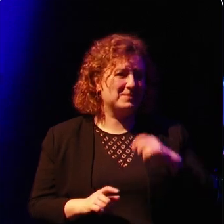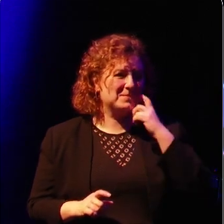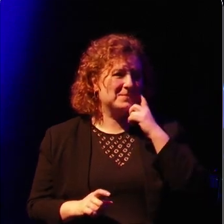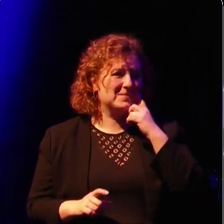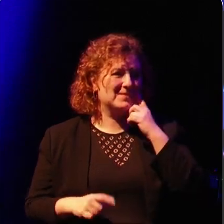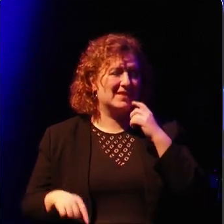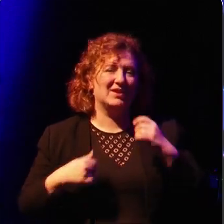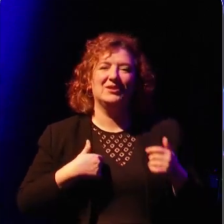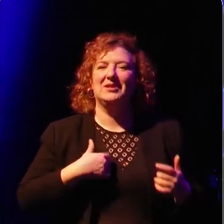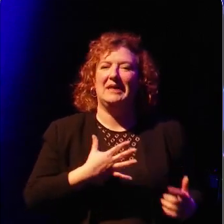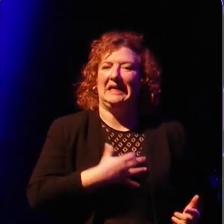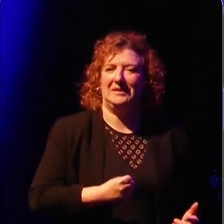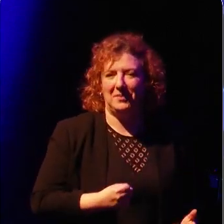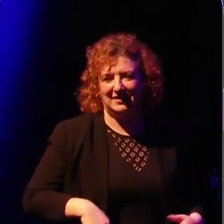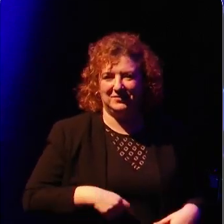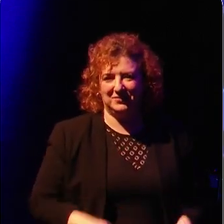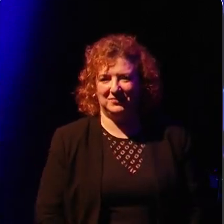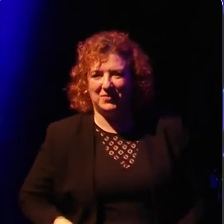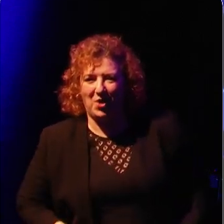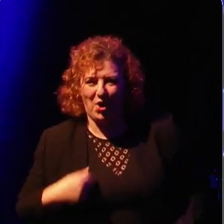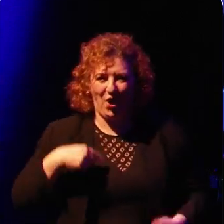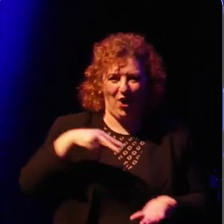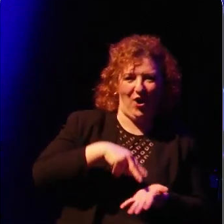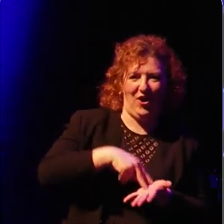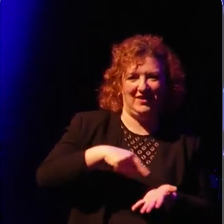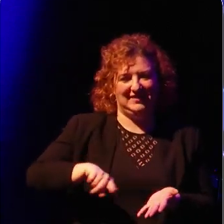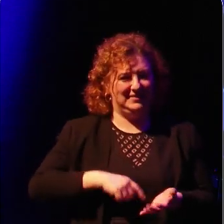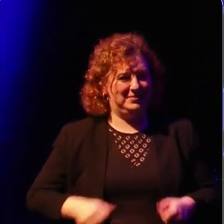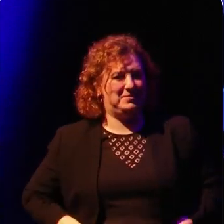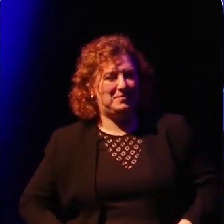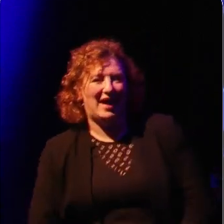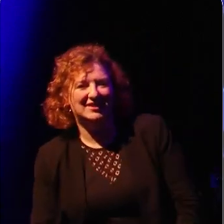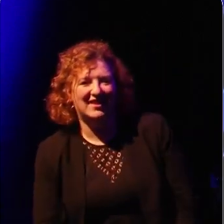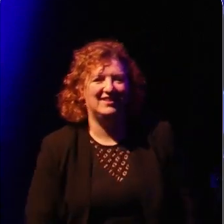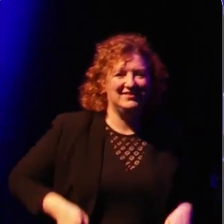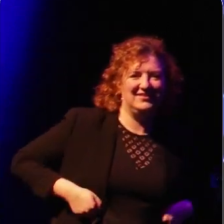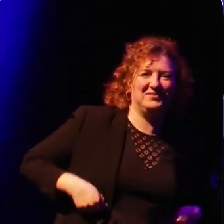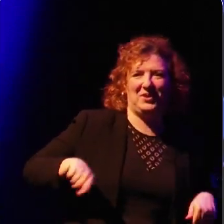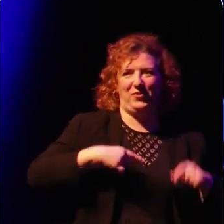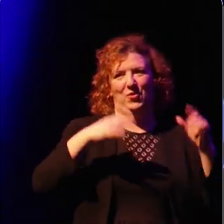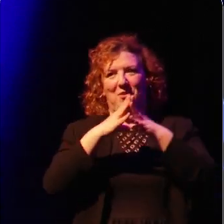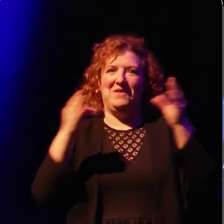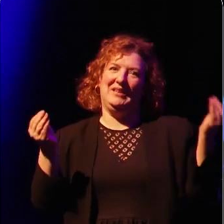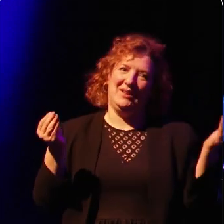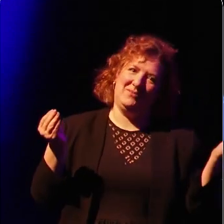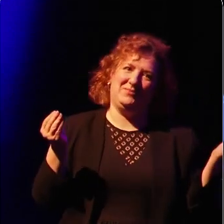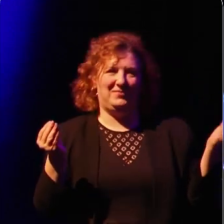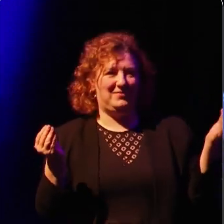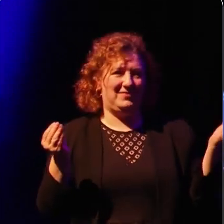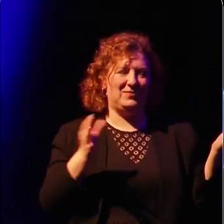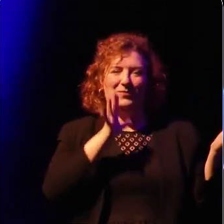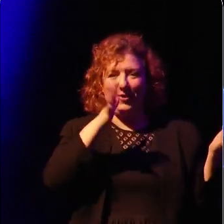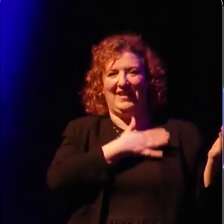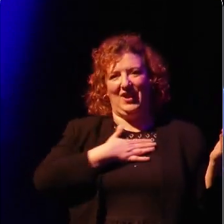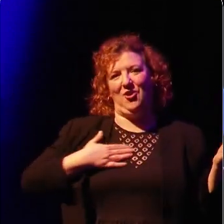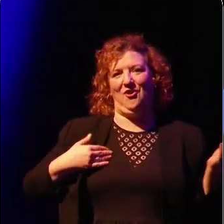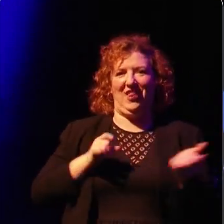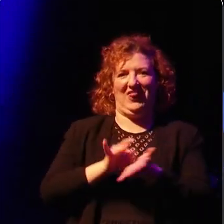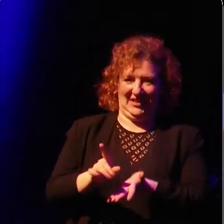No he tenido agallas suficientes como para ponerme los calzoncillos y sacarme los pantalones en la mitad de la universidad, más que nada porque quiero